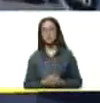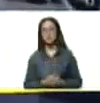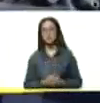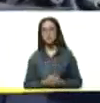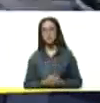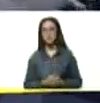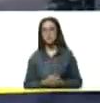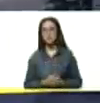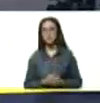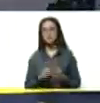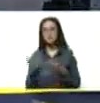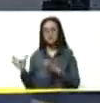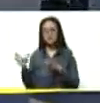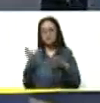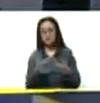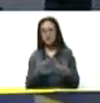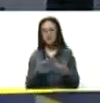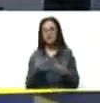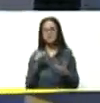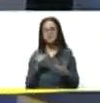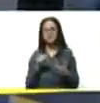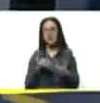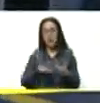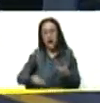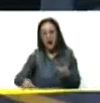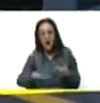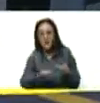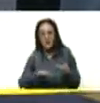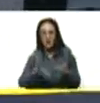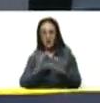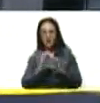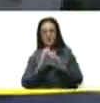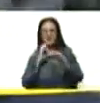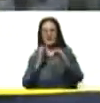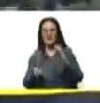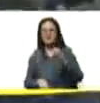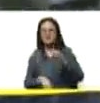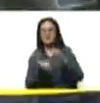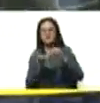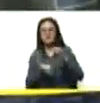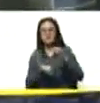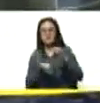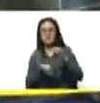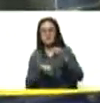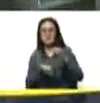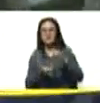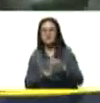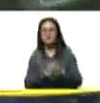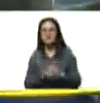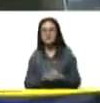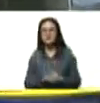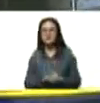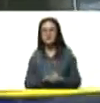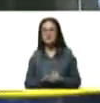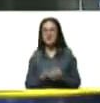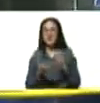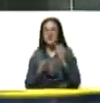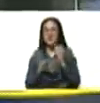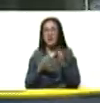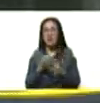Unidad de condensación. ¿Dónde va esa unidad? ¿En la parte de abajo? En la parte de abajo del tren, son dos unidades por tren. Son unidades de alta tecnología.